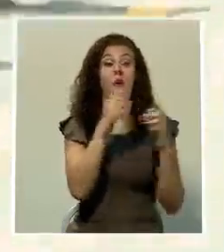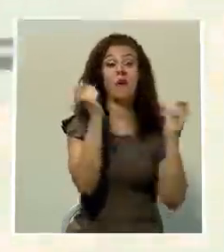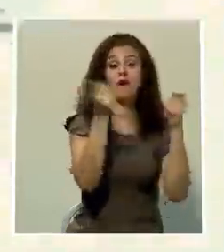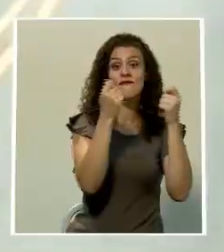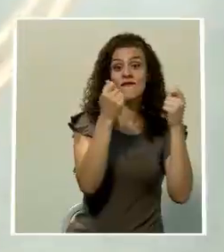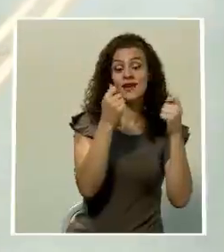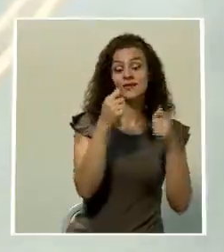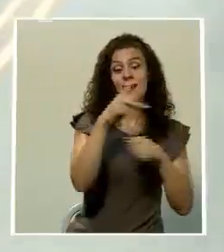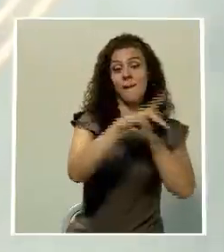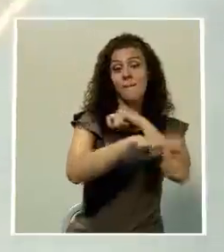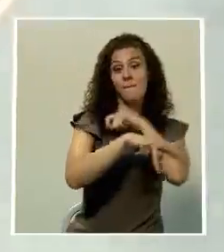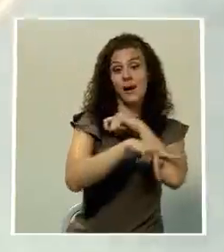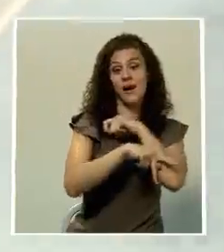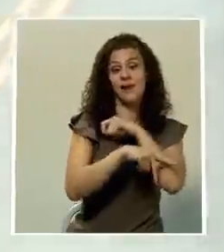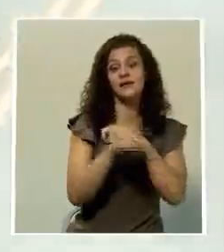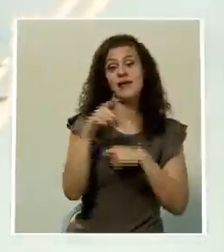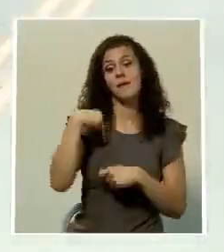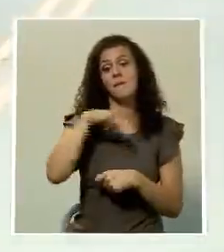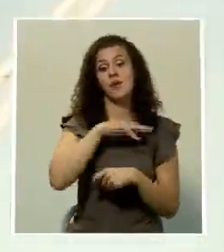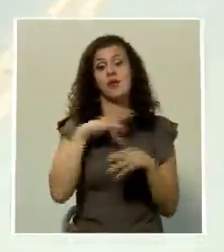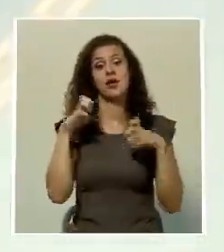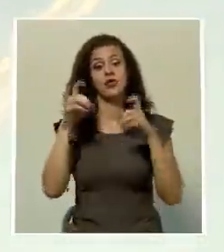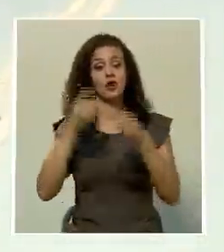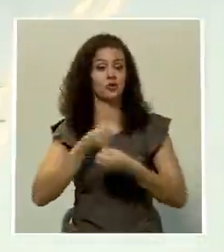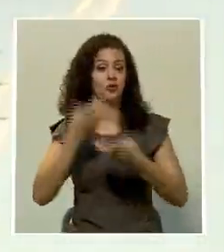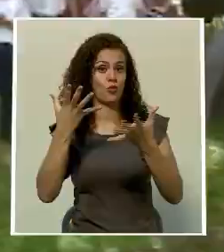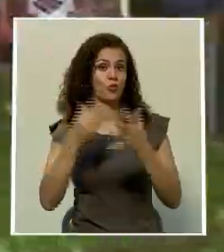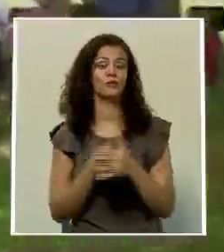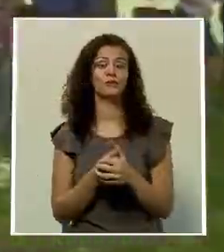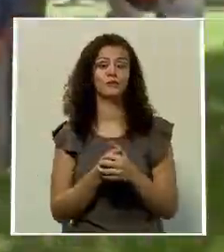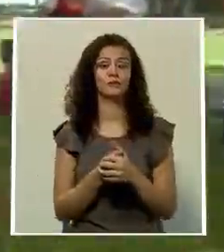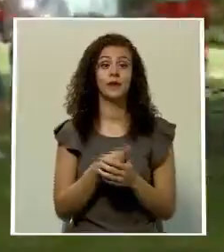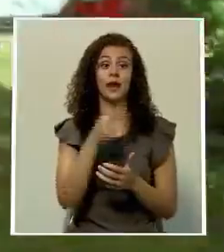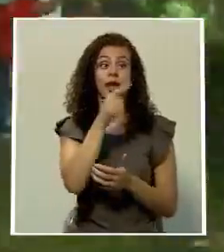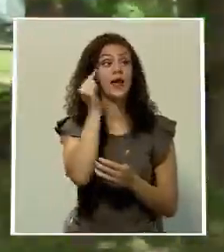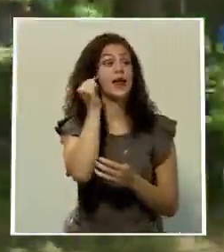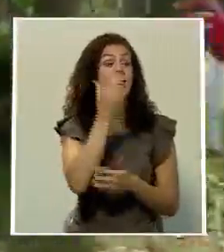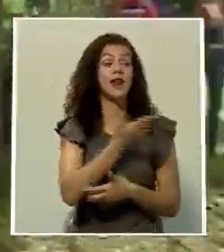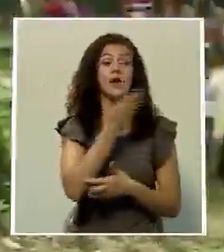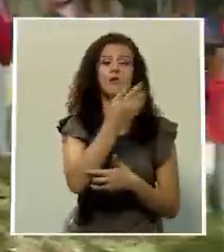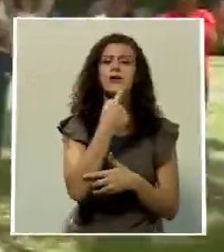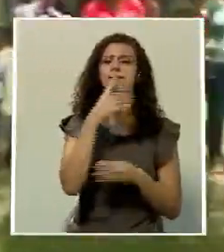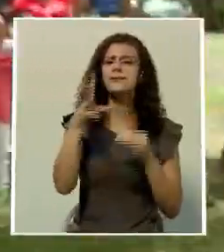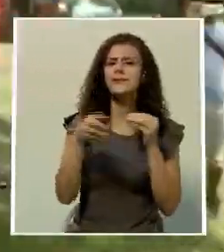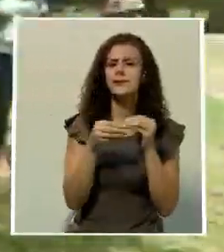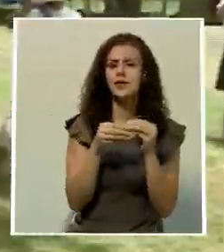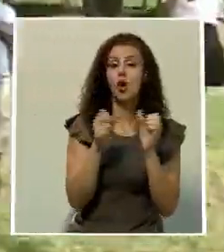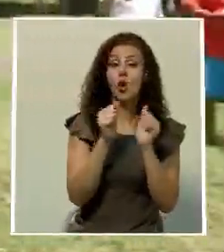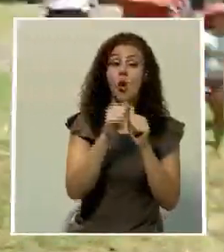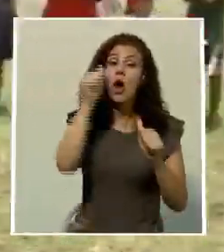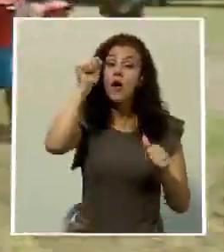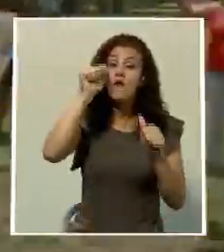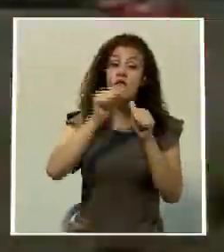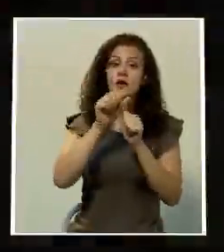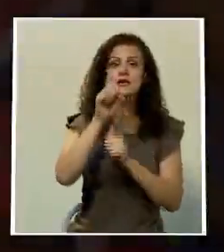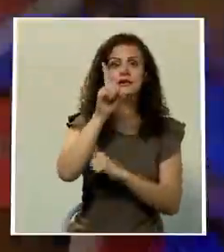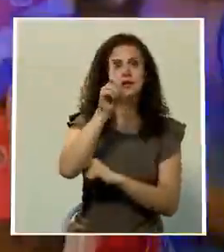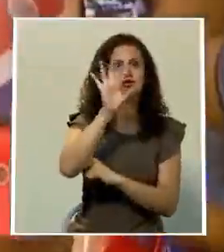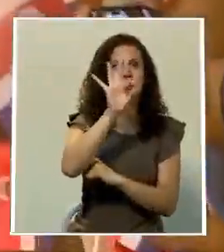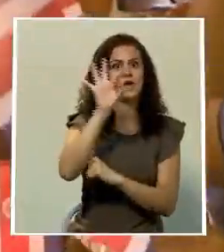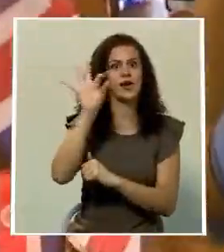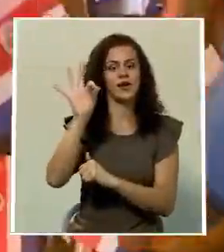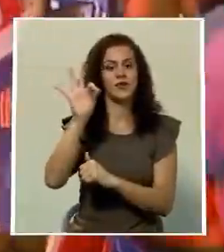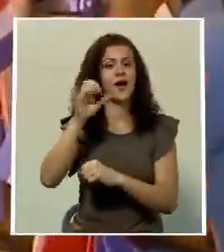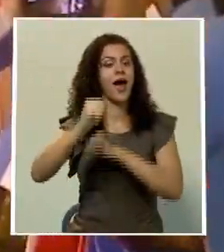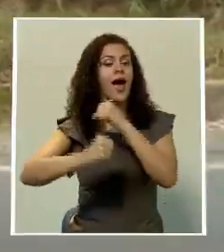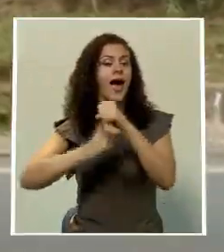de Fiestas Patrias del Ministerio de Educación Pública. La jerarca agregó que en conmemoración del